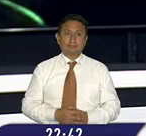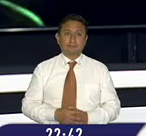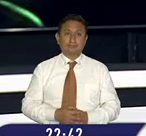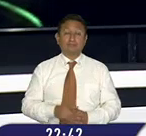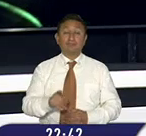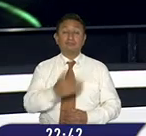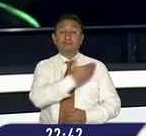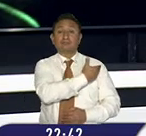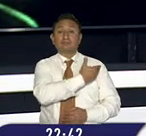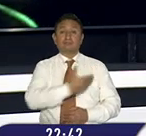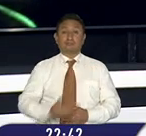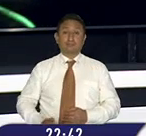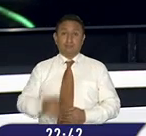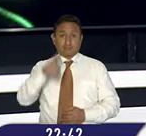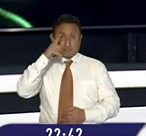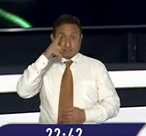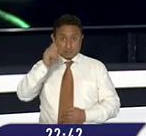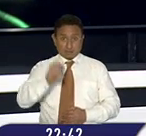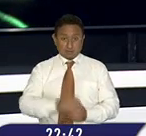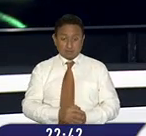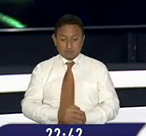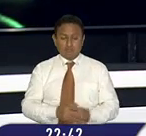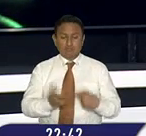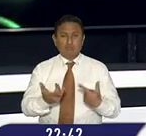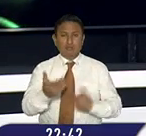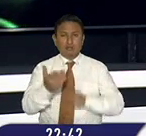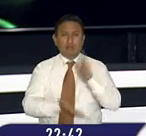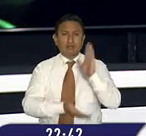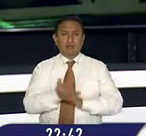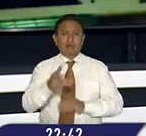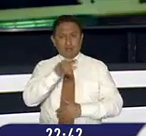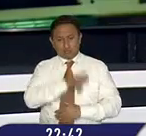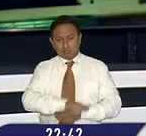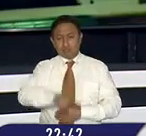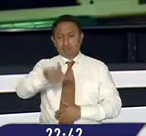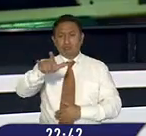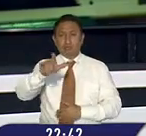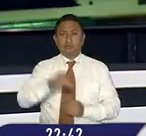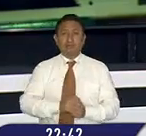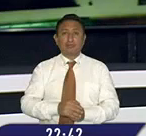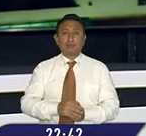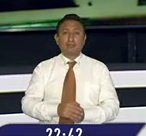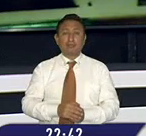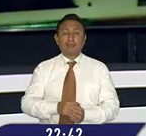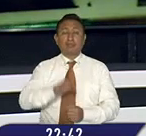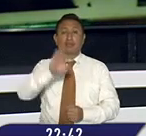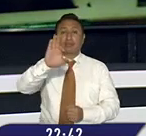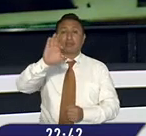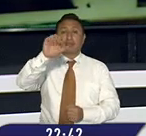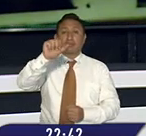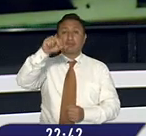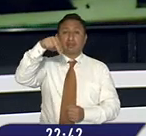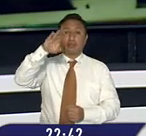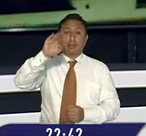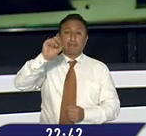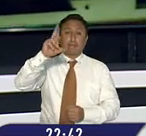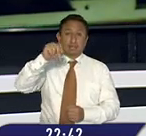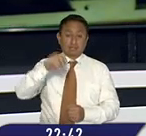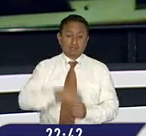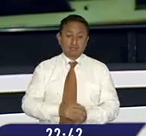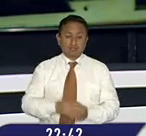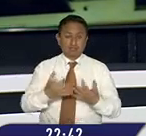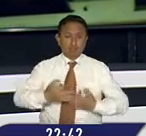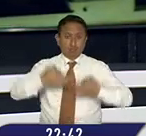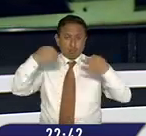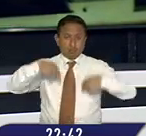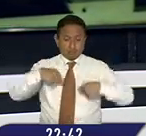El presidente de la República, Guillermo Lasso, viajó hasta el barrio Tambán, en la provincia de Bolívar, para